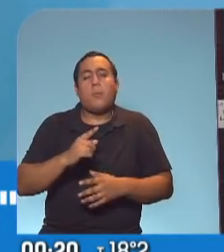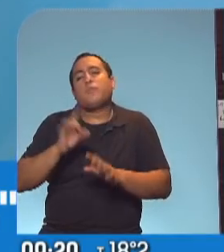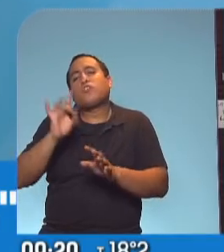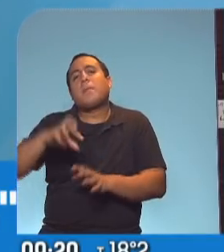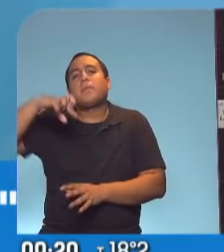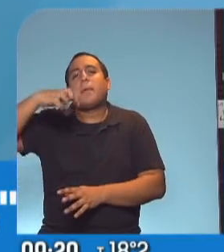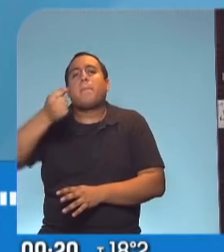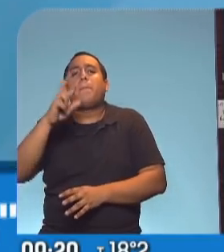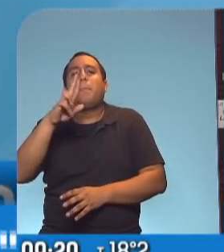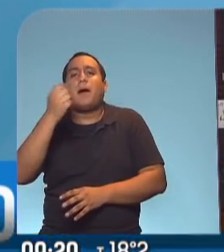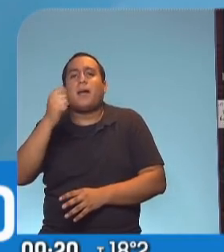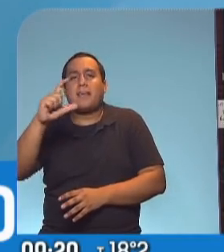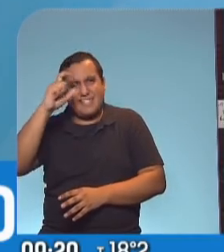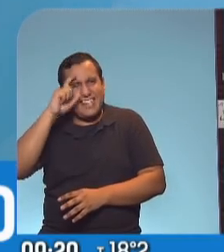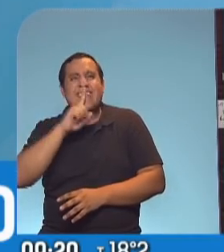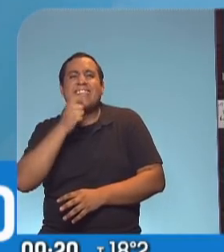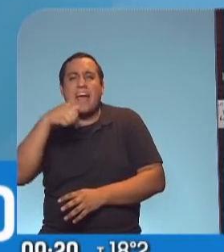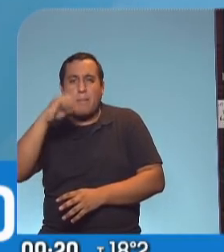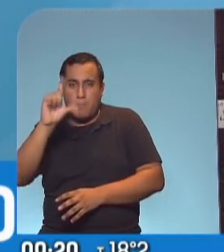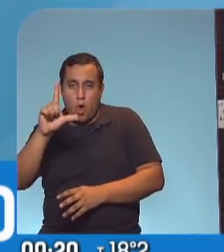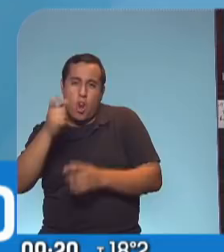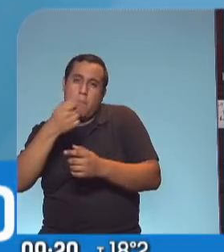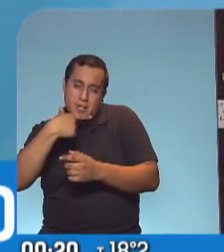todo caso para el manejo de la temperatura y